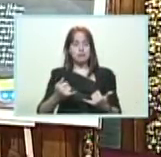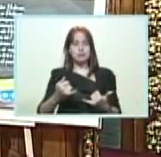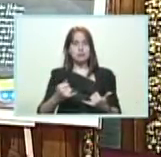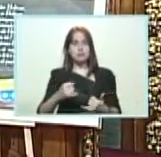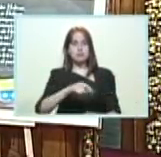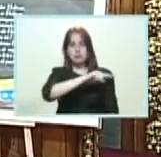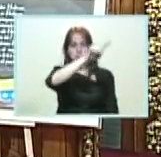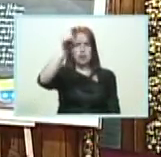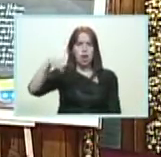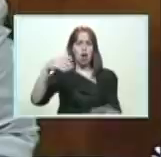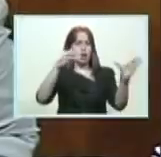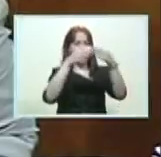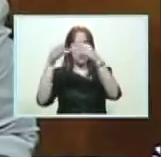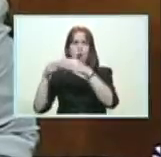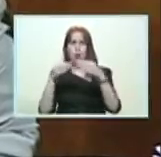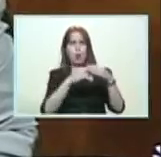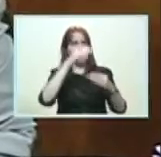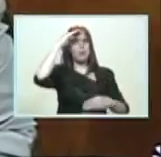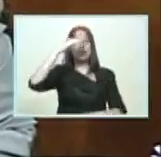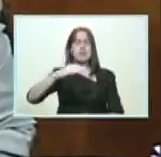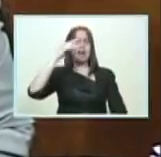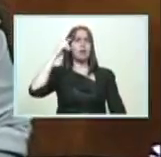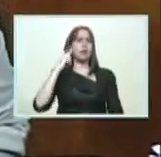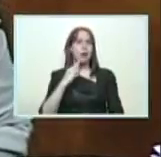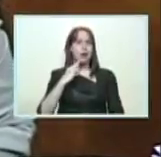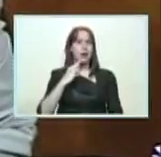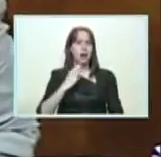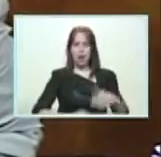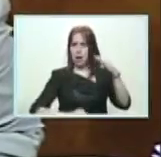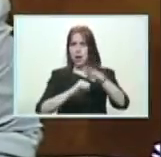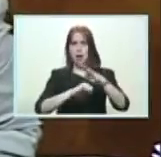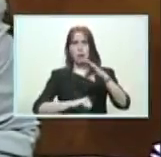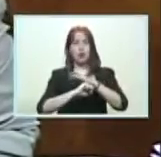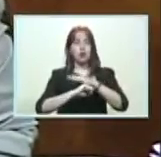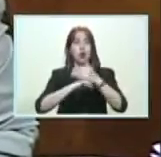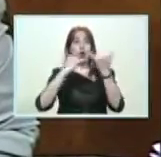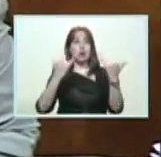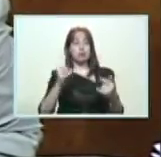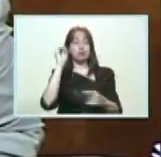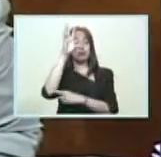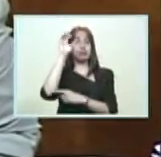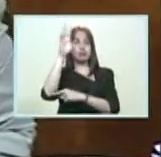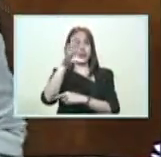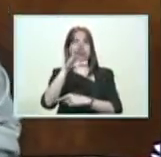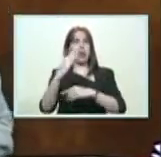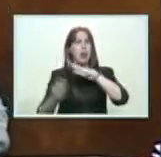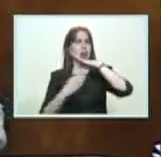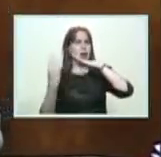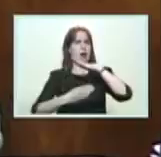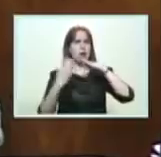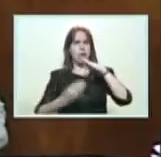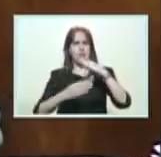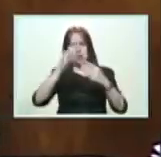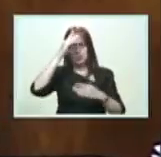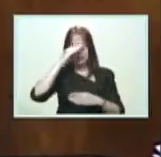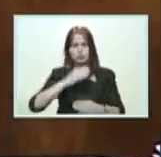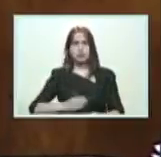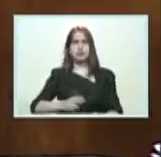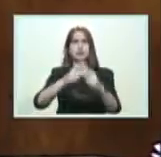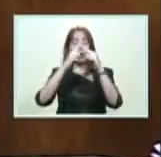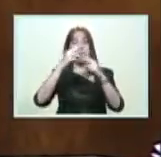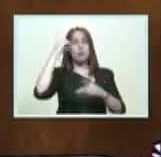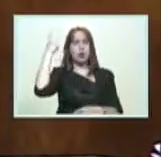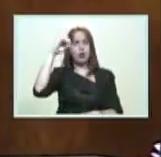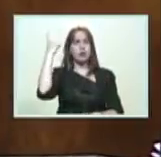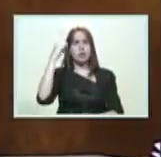la Fuerza Armada Nacional Bolivariana cuenta con este poder constituyente para consolidar la doctrina bolivariana